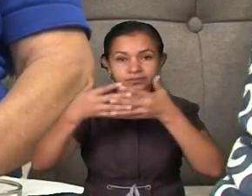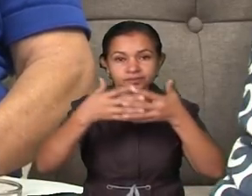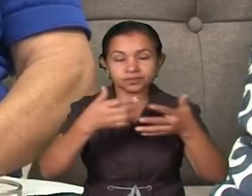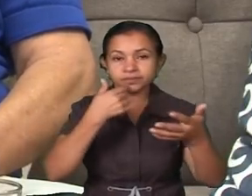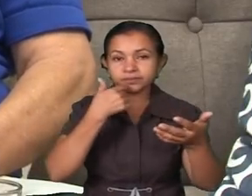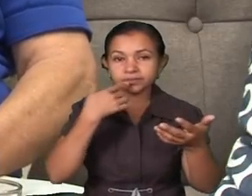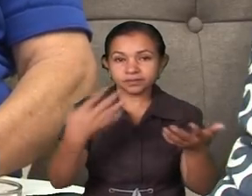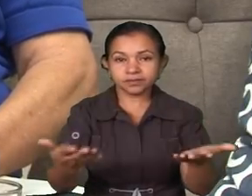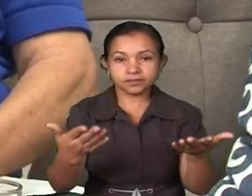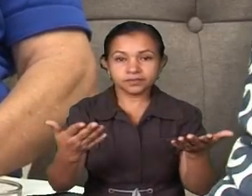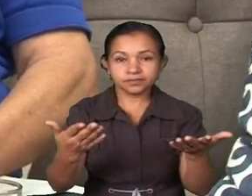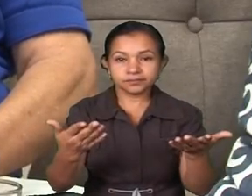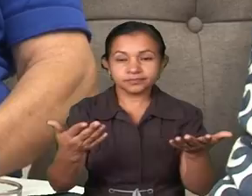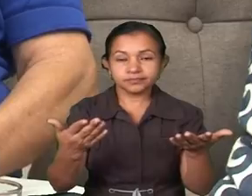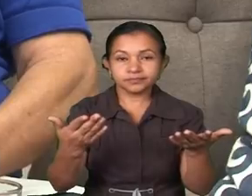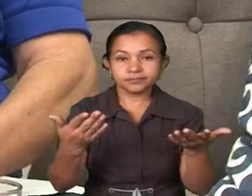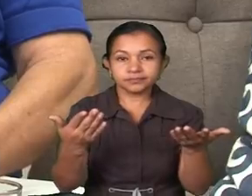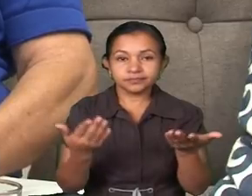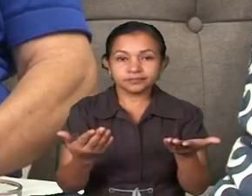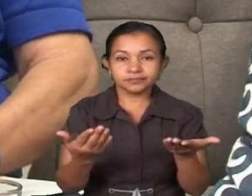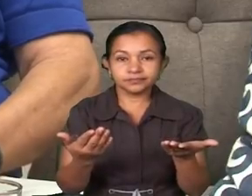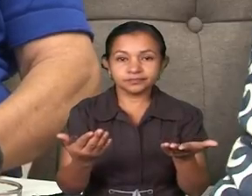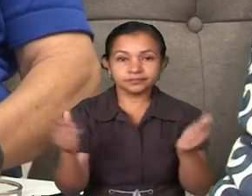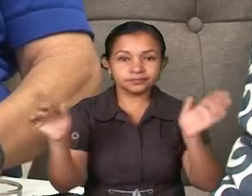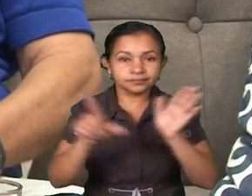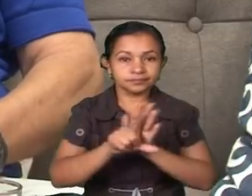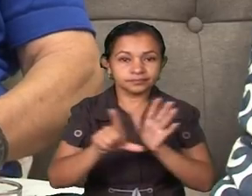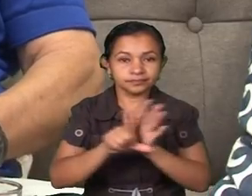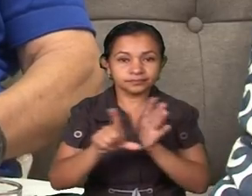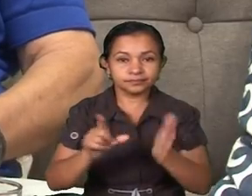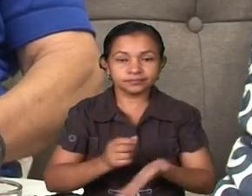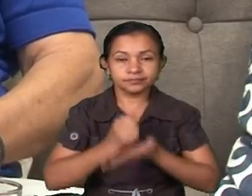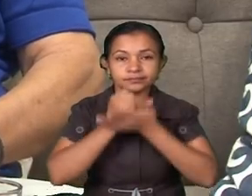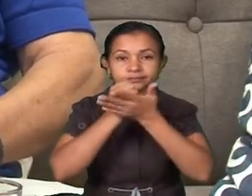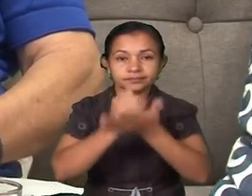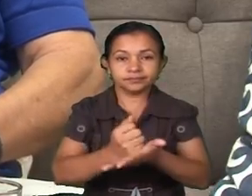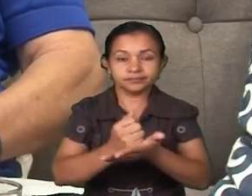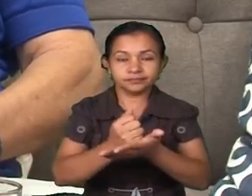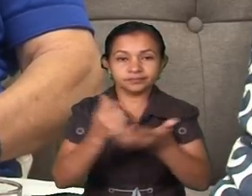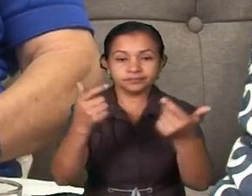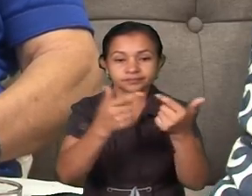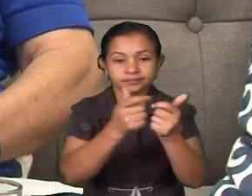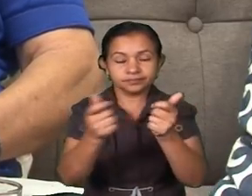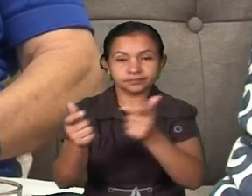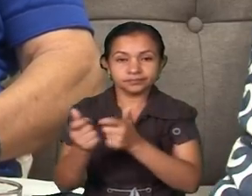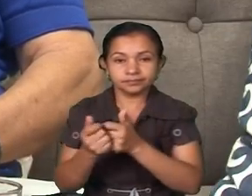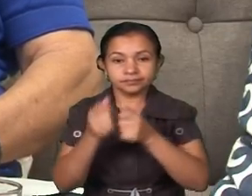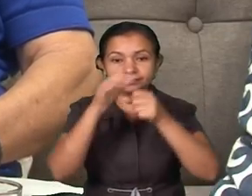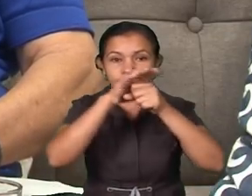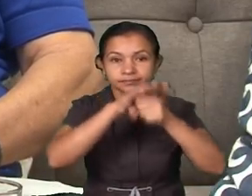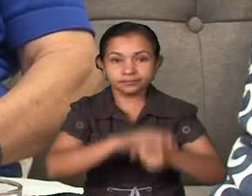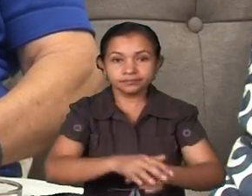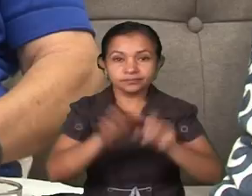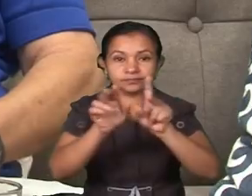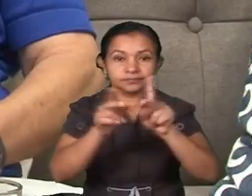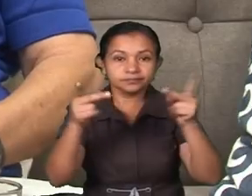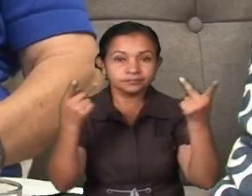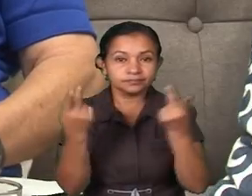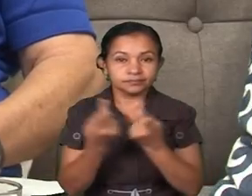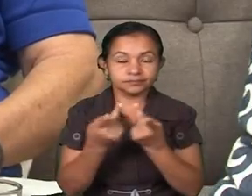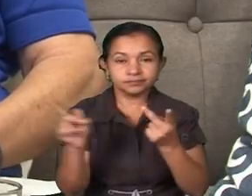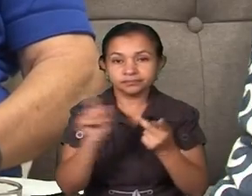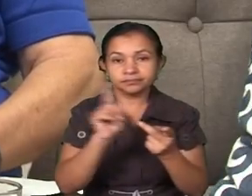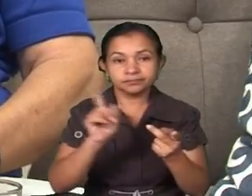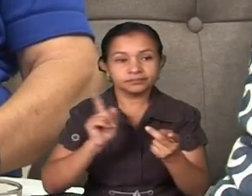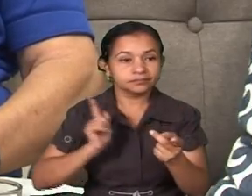qué? Porque las leyes que favorecen a los sectores más marginados, los pueblos, no la cumplen,